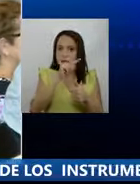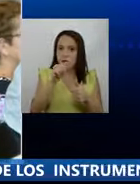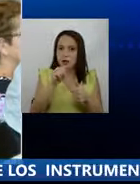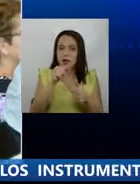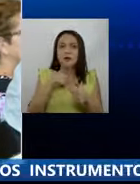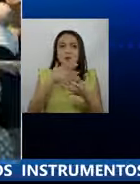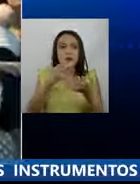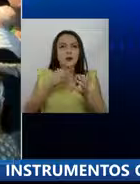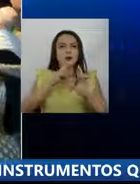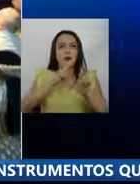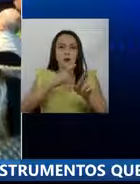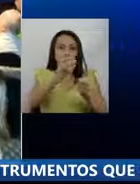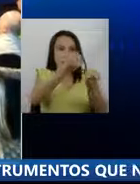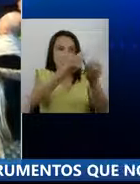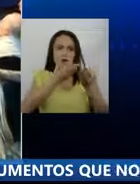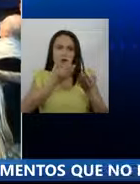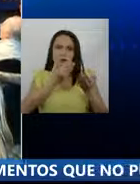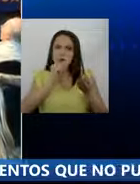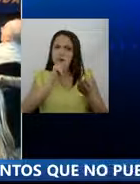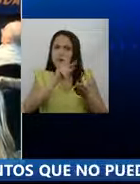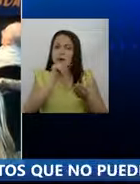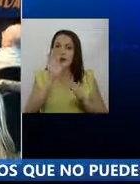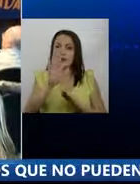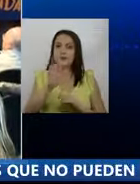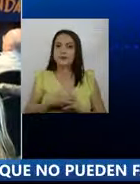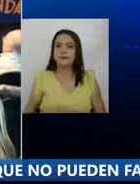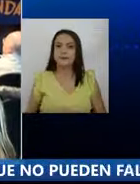respuesta que ella me da con respecto a estas